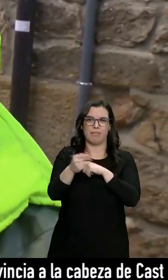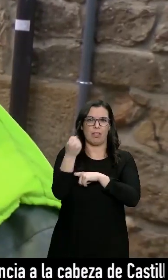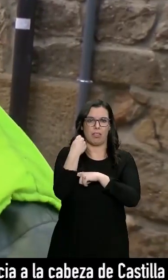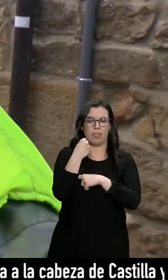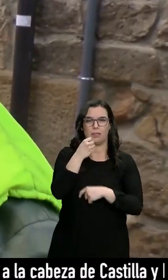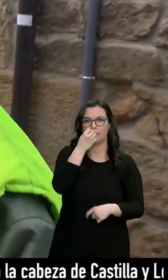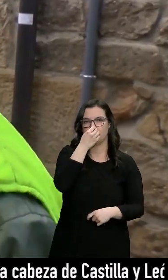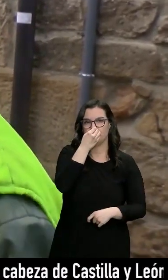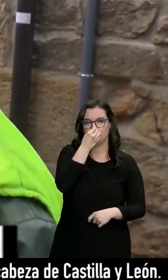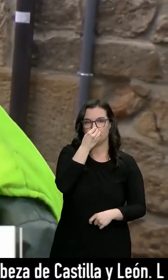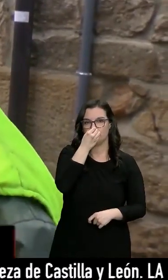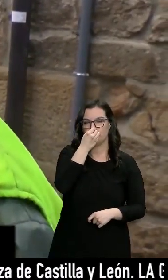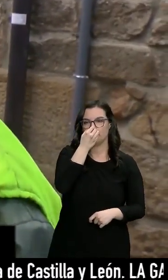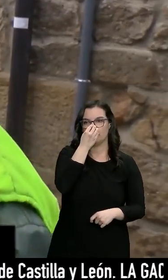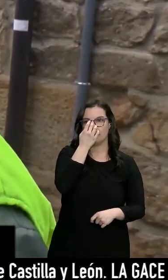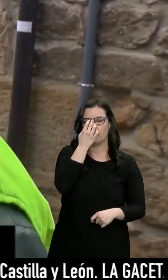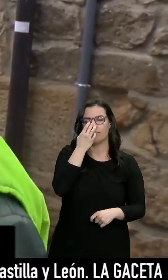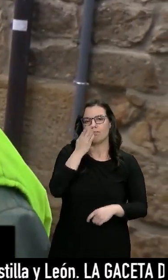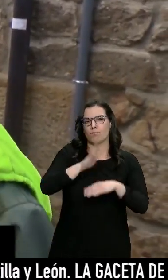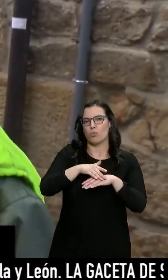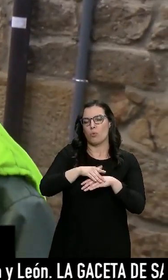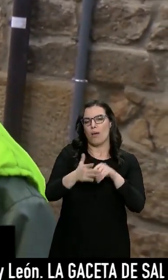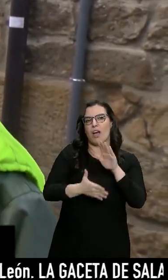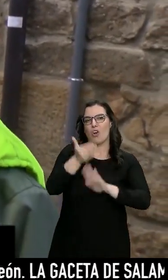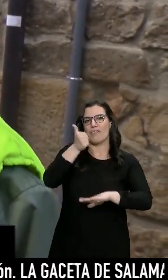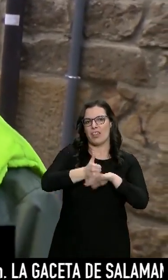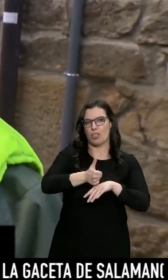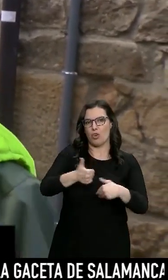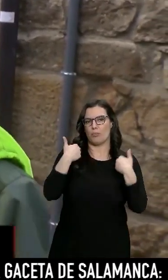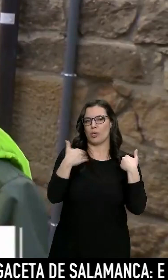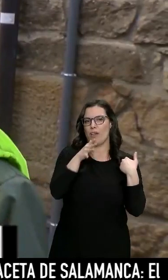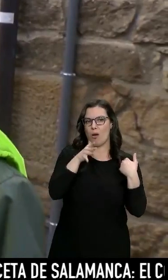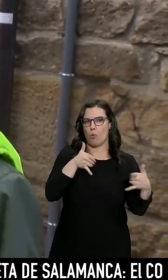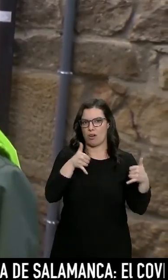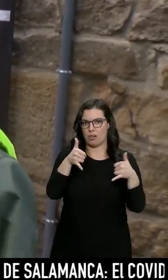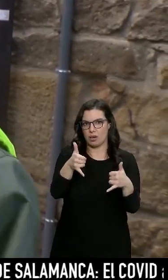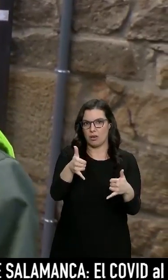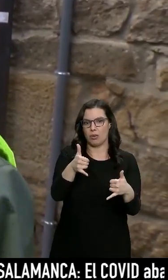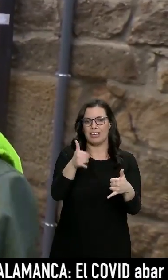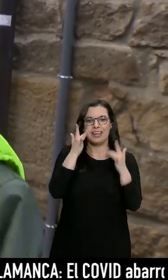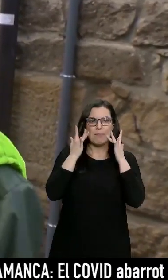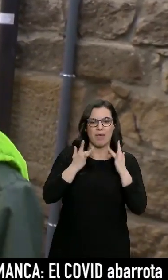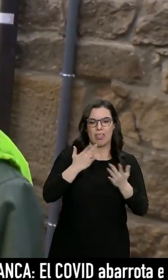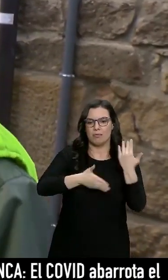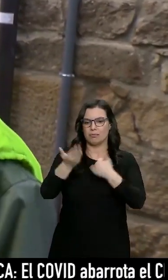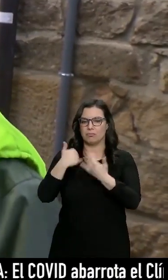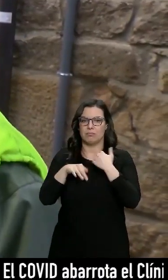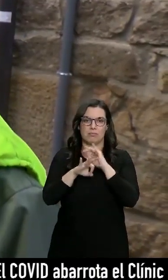culpa, mucha tiene Confederación, pues en tema de limpieza de ríos, y eso